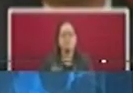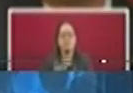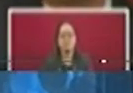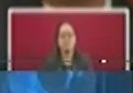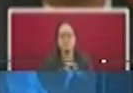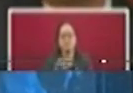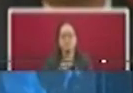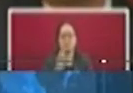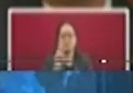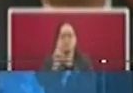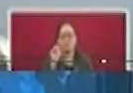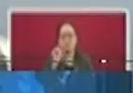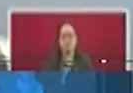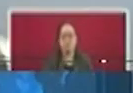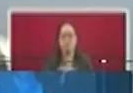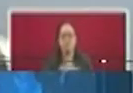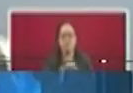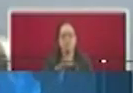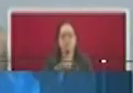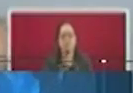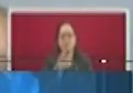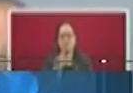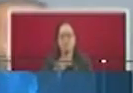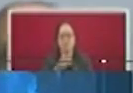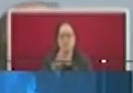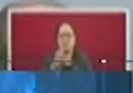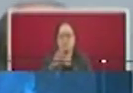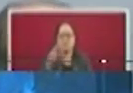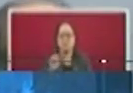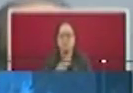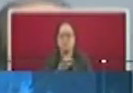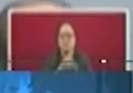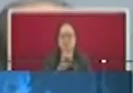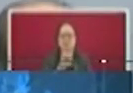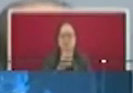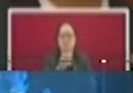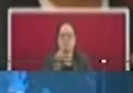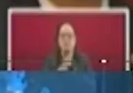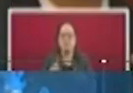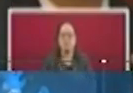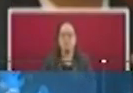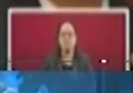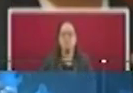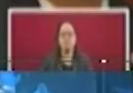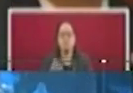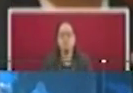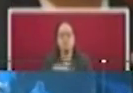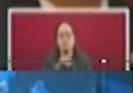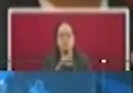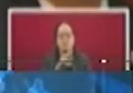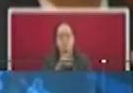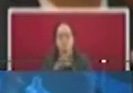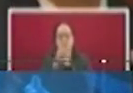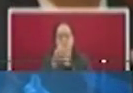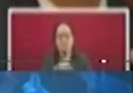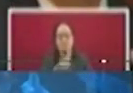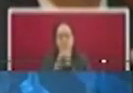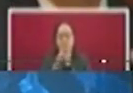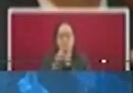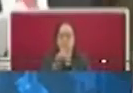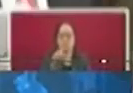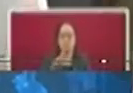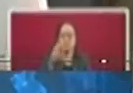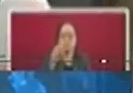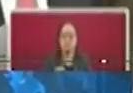si no, se irá al tema de la Suprema Corte, ¿no? Claro. Eso ya creo yo que lo